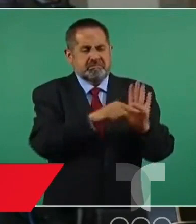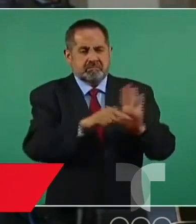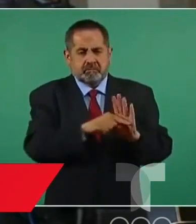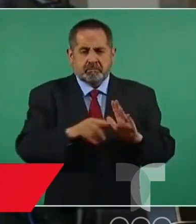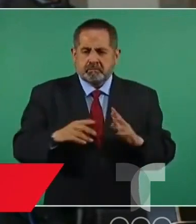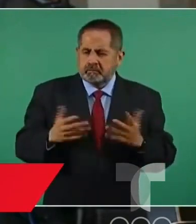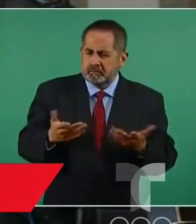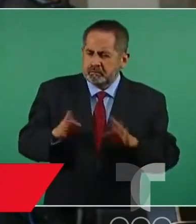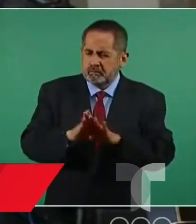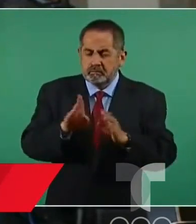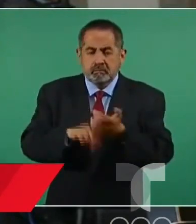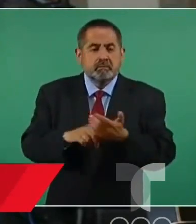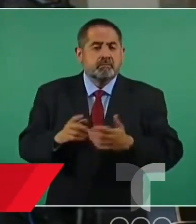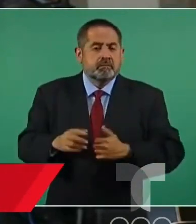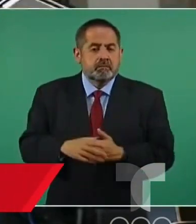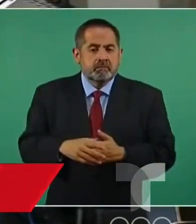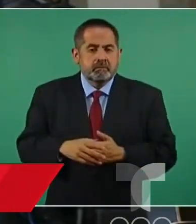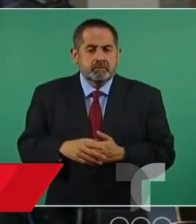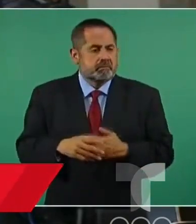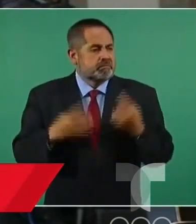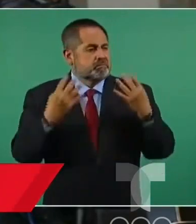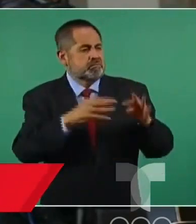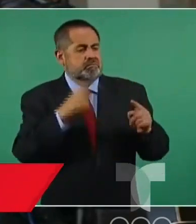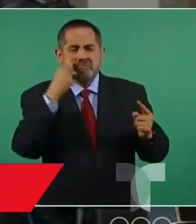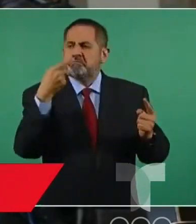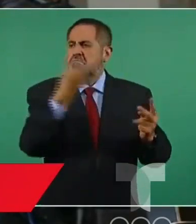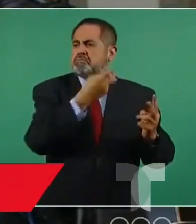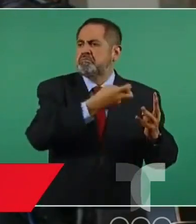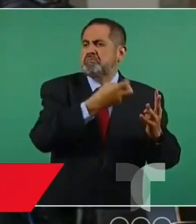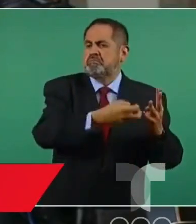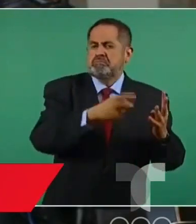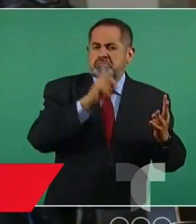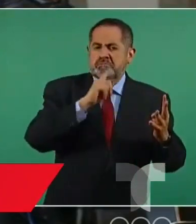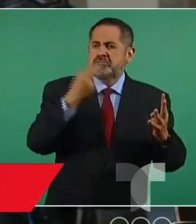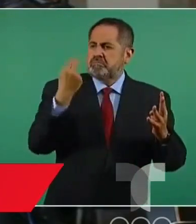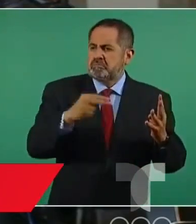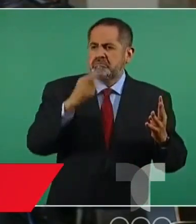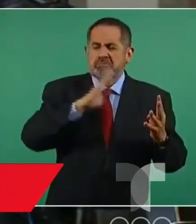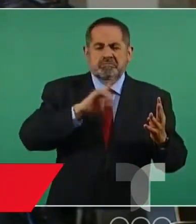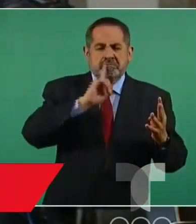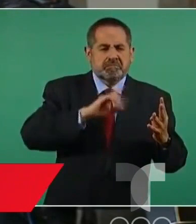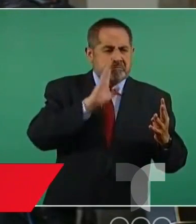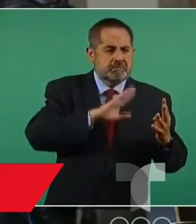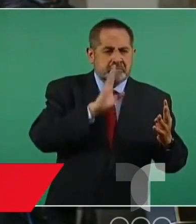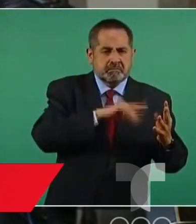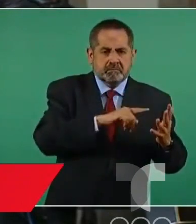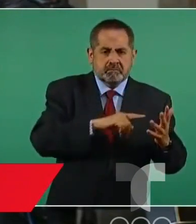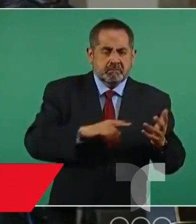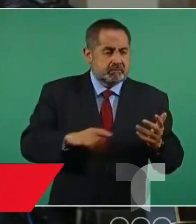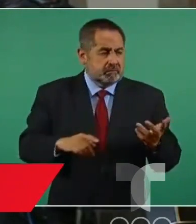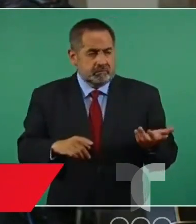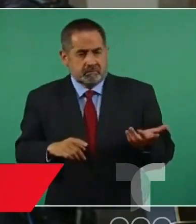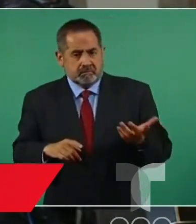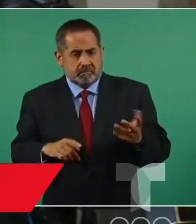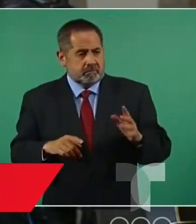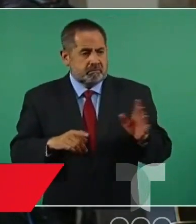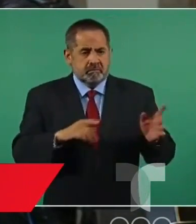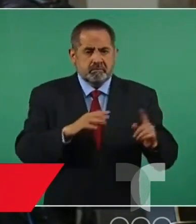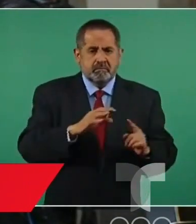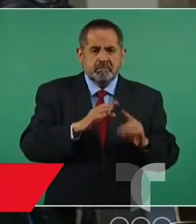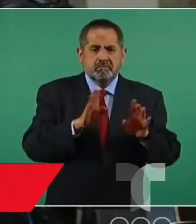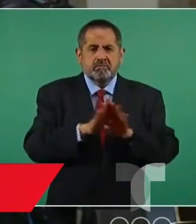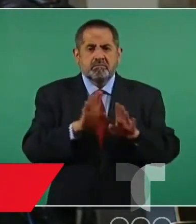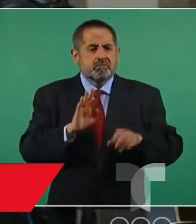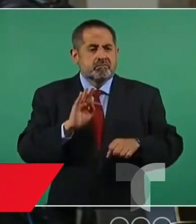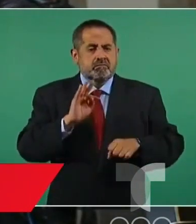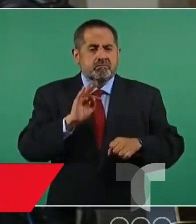ese compromiso cuando se expone aquí a medios o a periodistas con nombre y apellidos, y si les daría una especial cobertura o